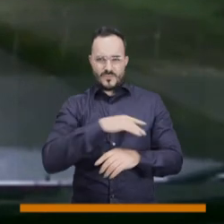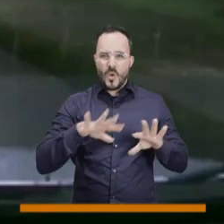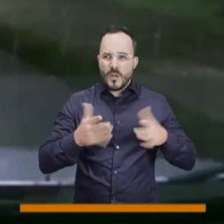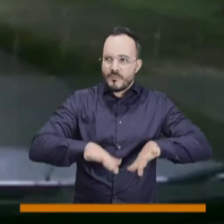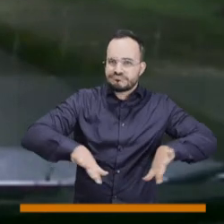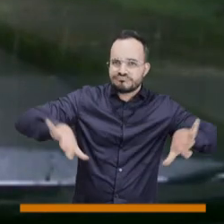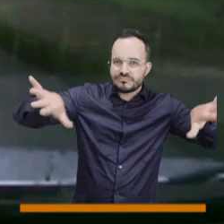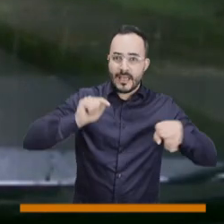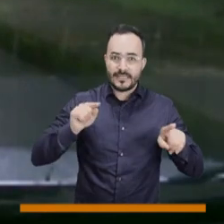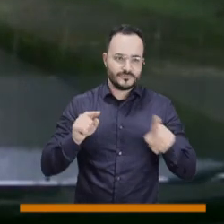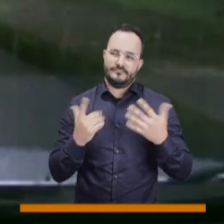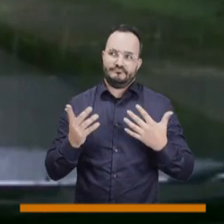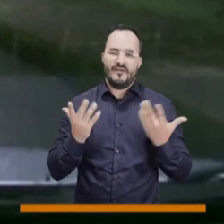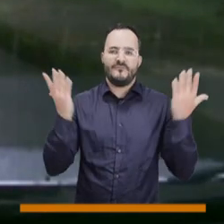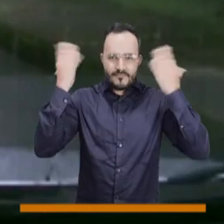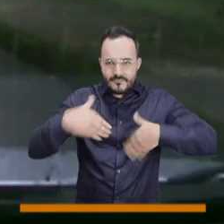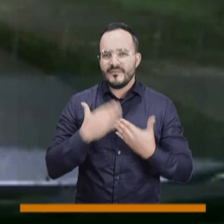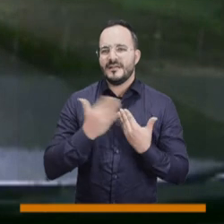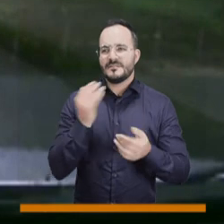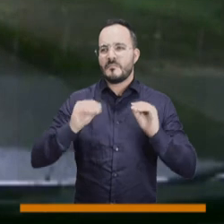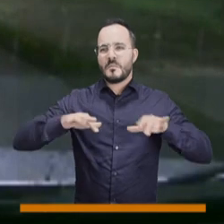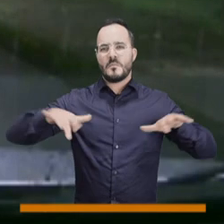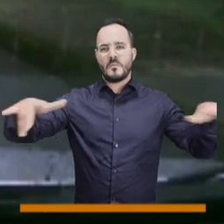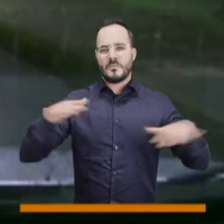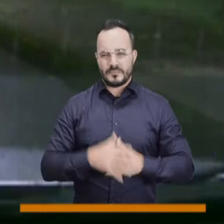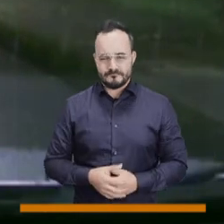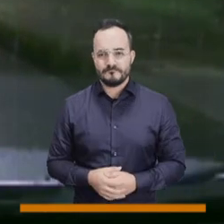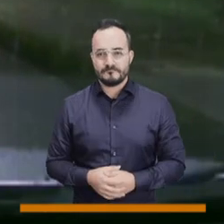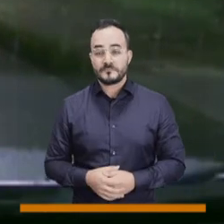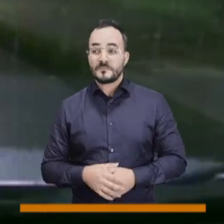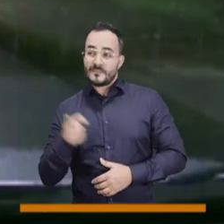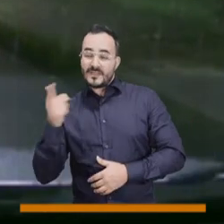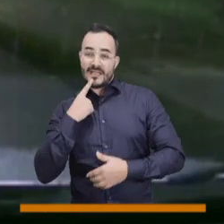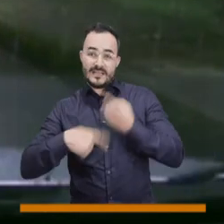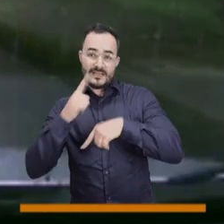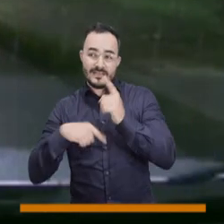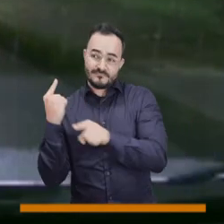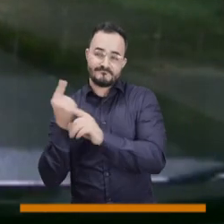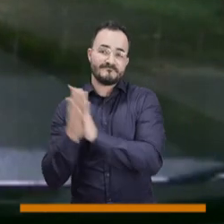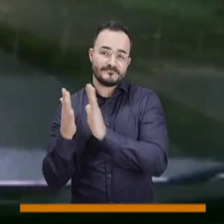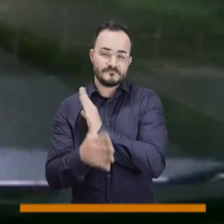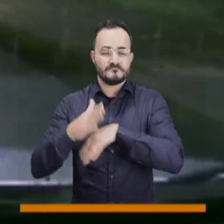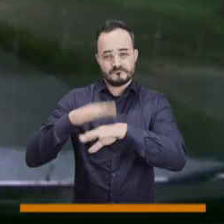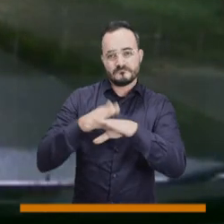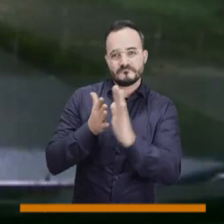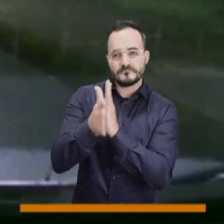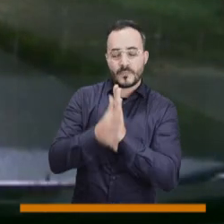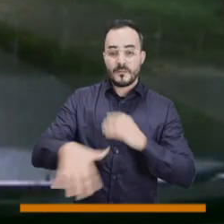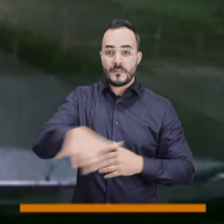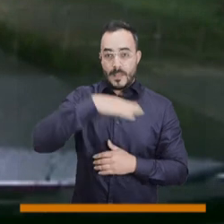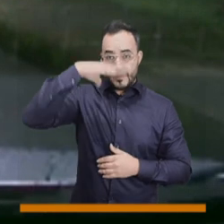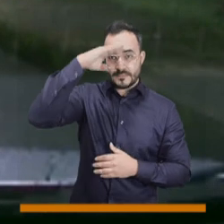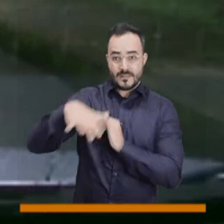punto de vista delincuencial en Medellín se impacta tanto a nivel nacional. Coronel. Apoyando lo que dice el concejal Carlos,